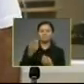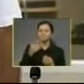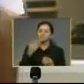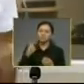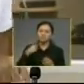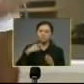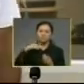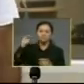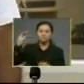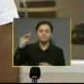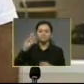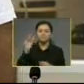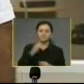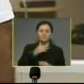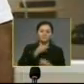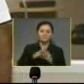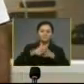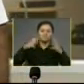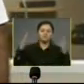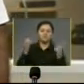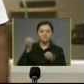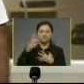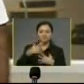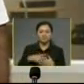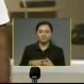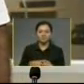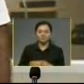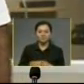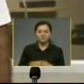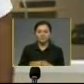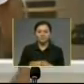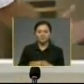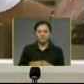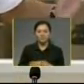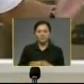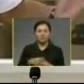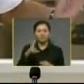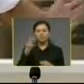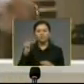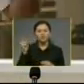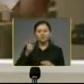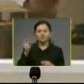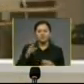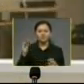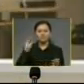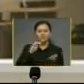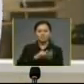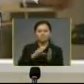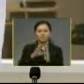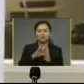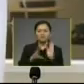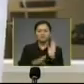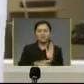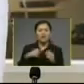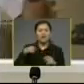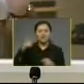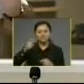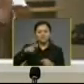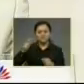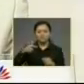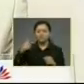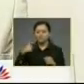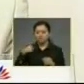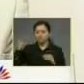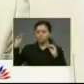eso no necesita normarse en la Constitución. No necesita normarse. A la gente habrá que culturizarle, informarle, es otra